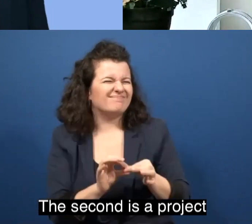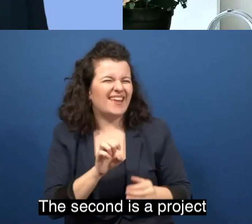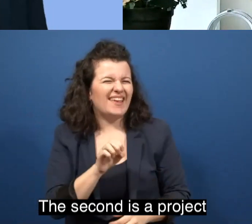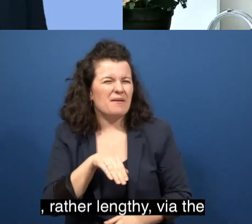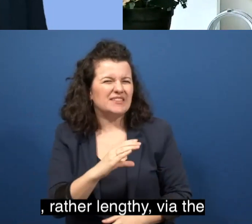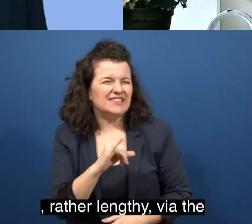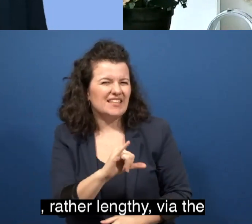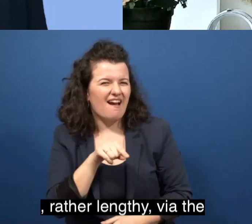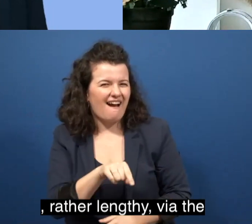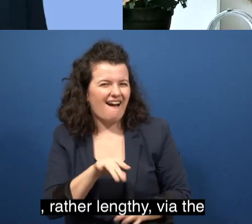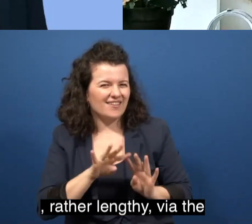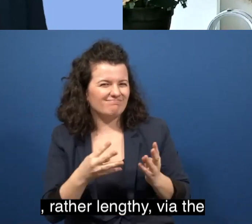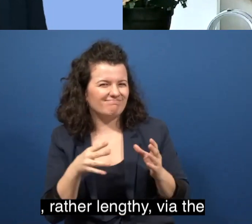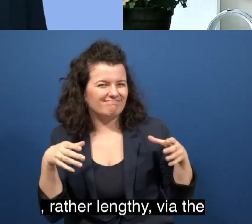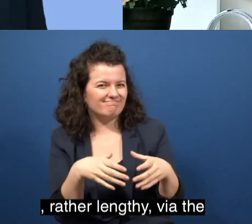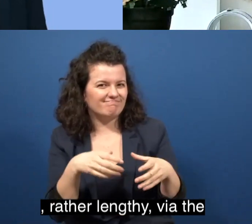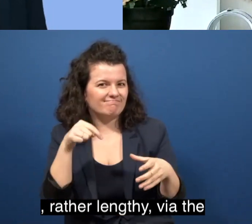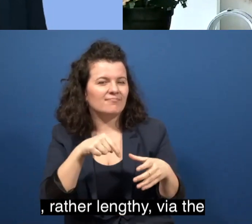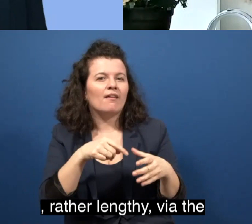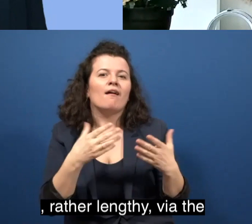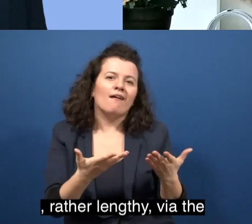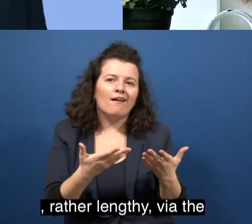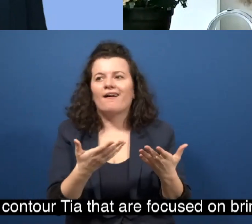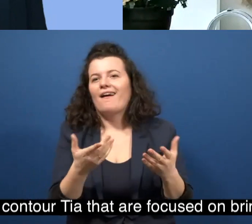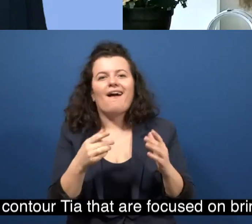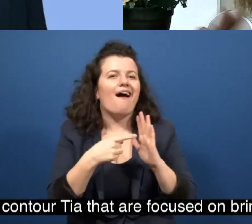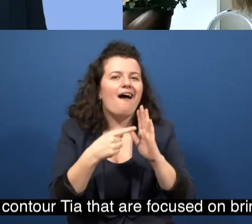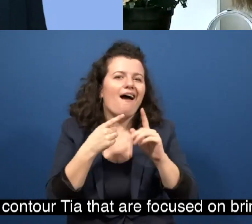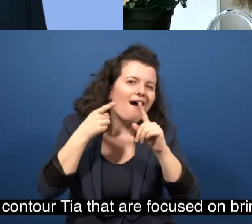es parte del consorcio EMCI